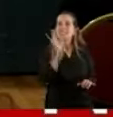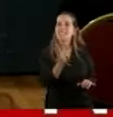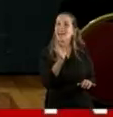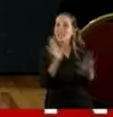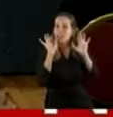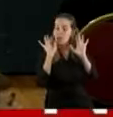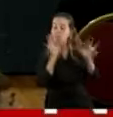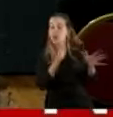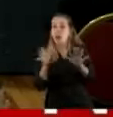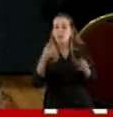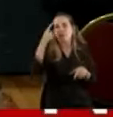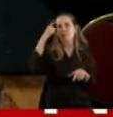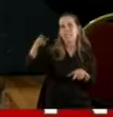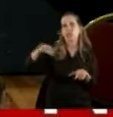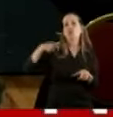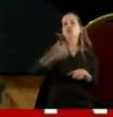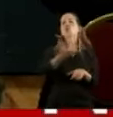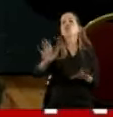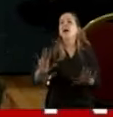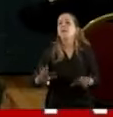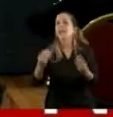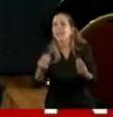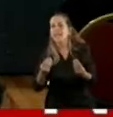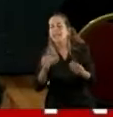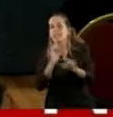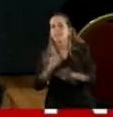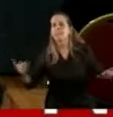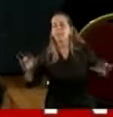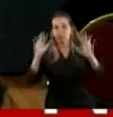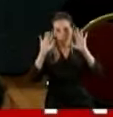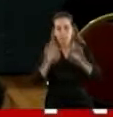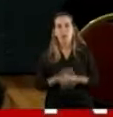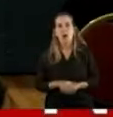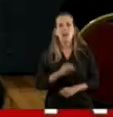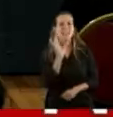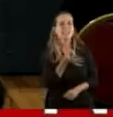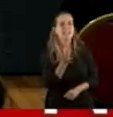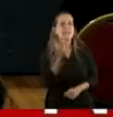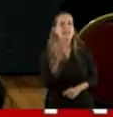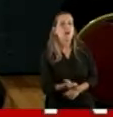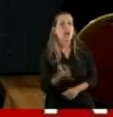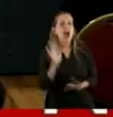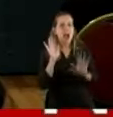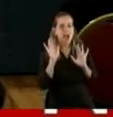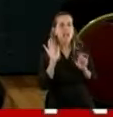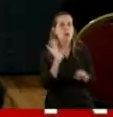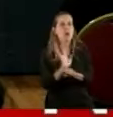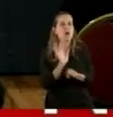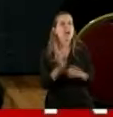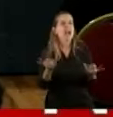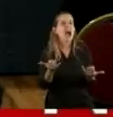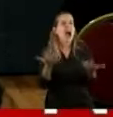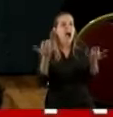un mensaje a la sociedad lo que estoy buscando, puntualmente de Rosario, pero sabiendo que existen y como resultado